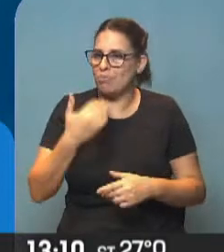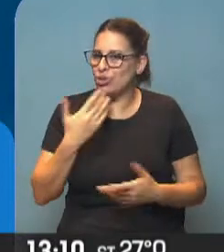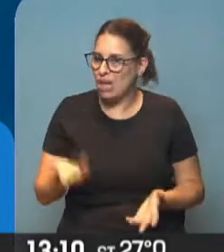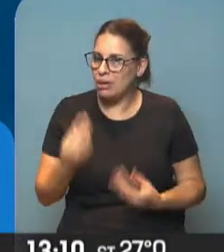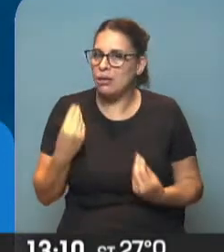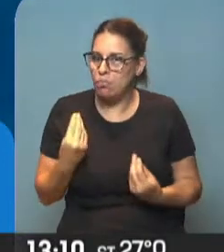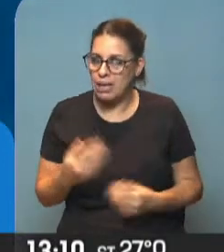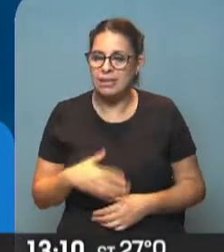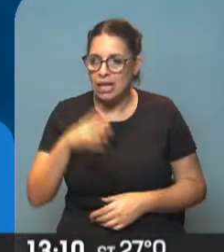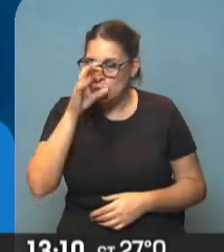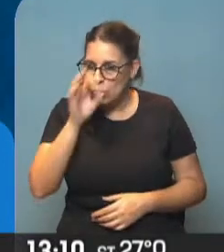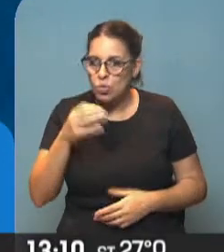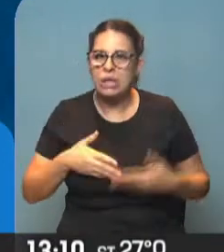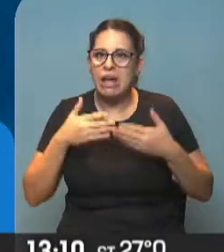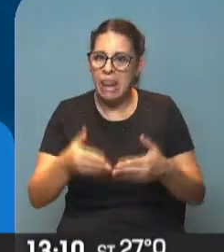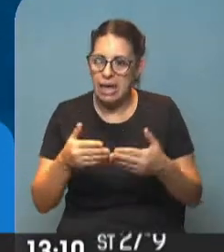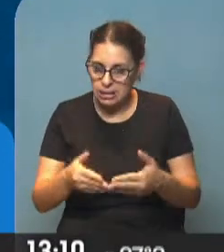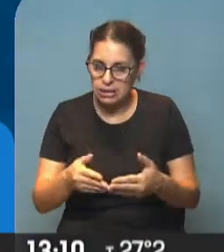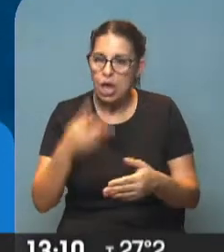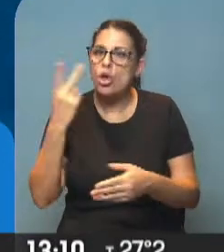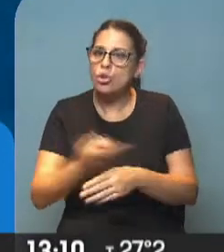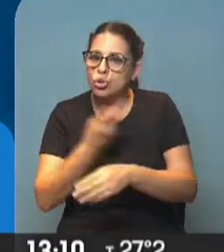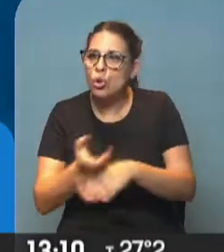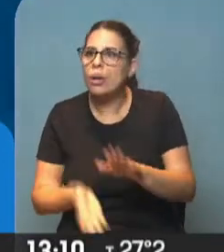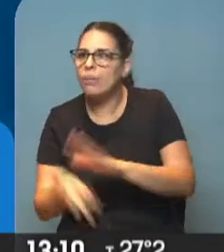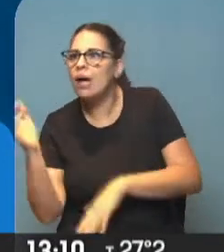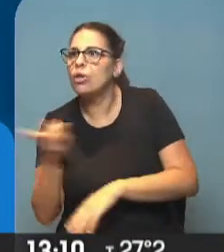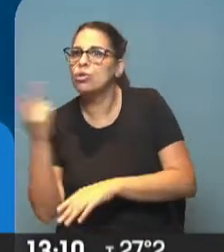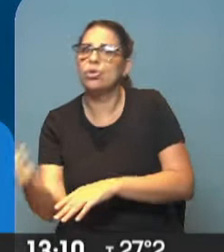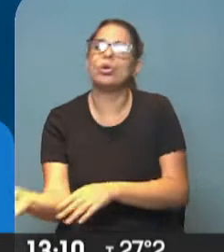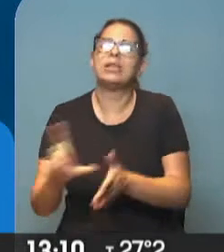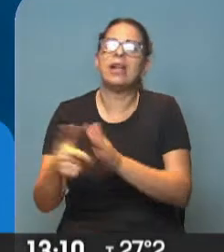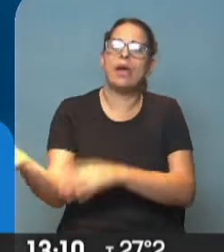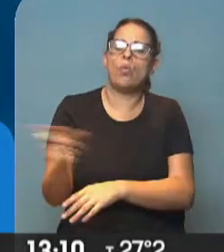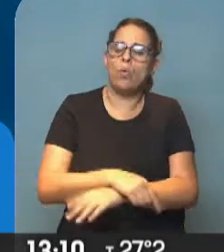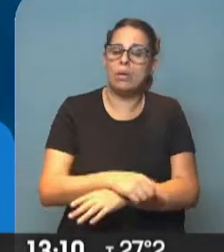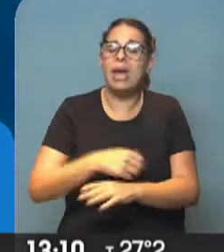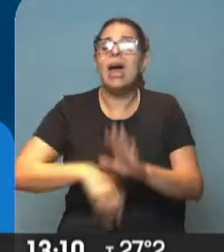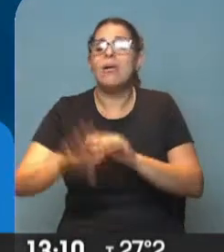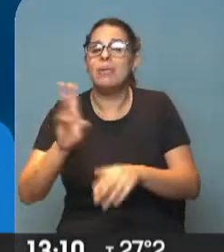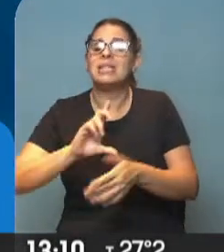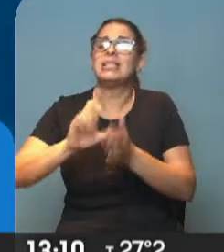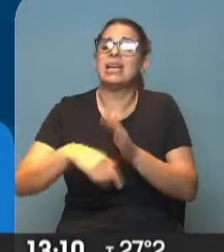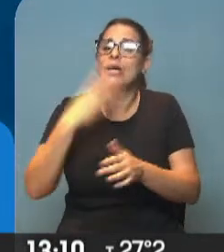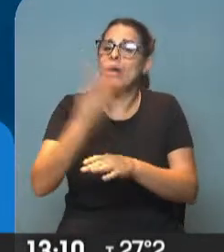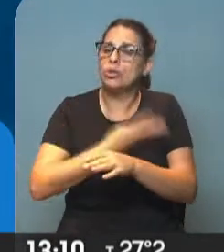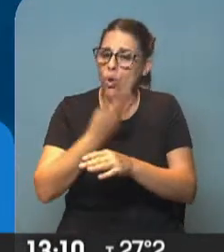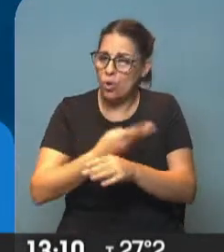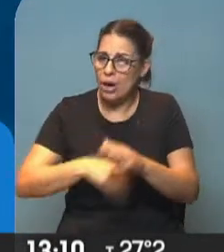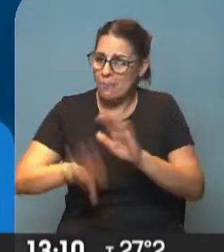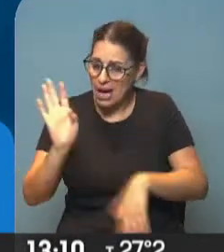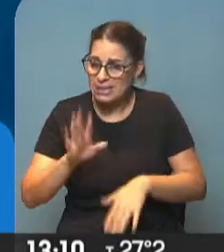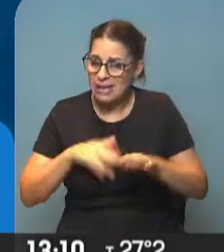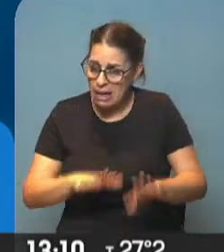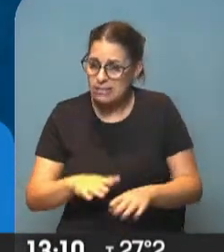ahí, porque nunca se tomó la lancha, 2 horas para ir, 2 horas para volver, a veces mucho más de 4 horas de tránsito, y lo que